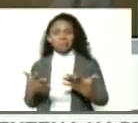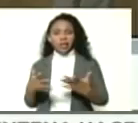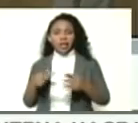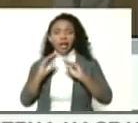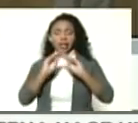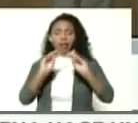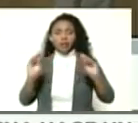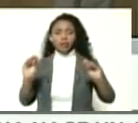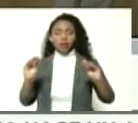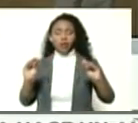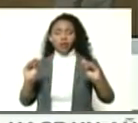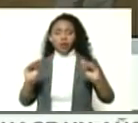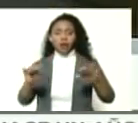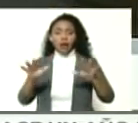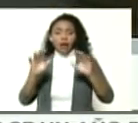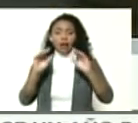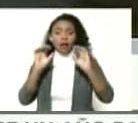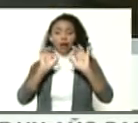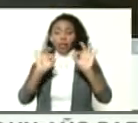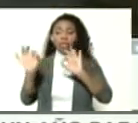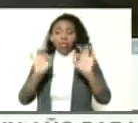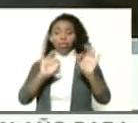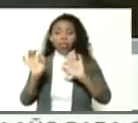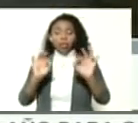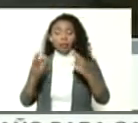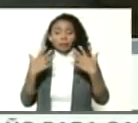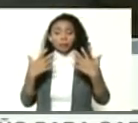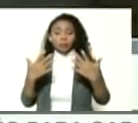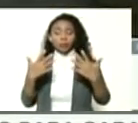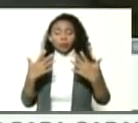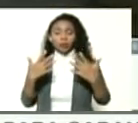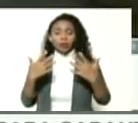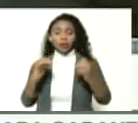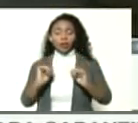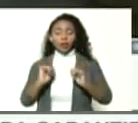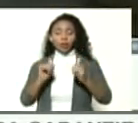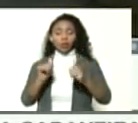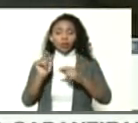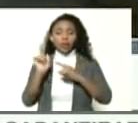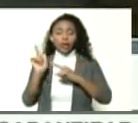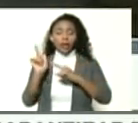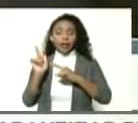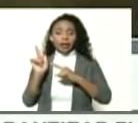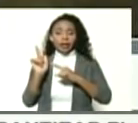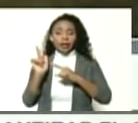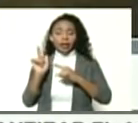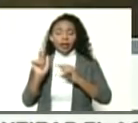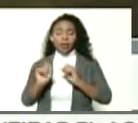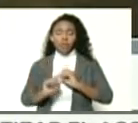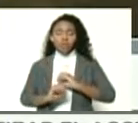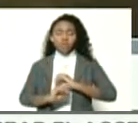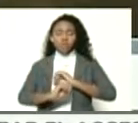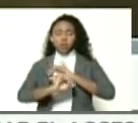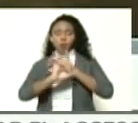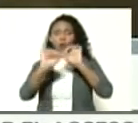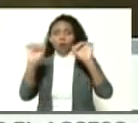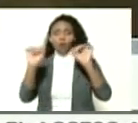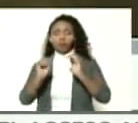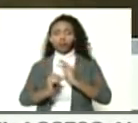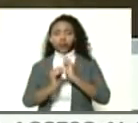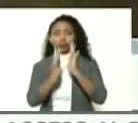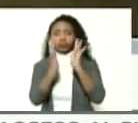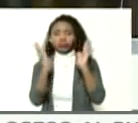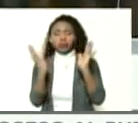Anunció la alerta de la erupción de este volcán, la